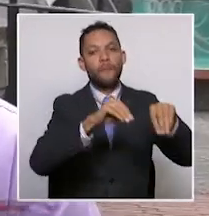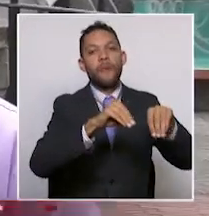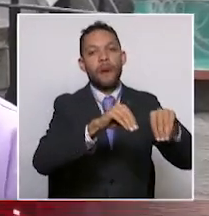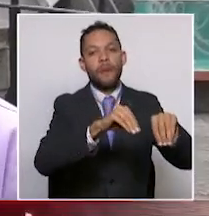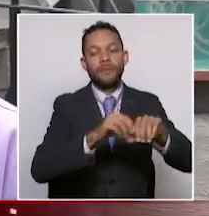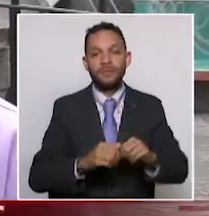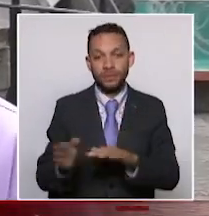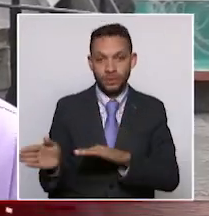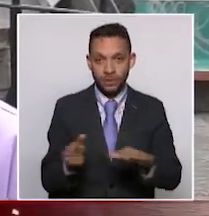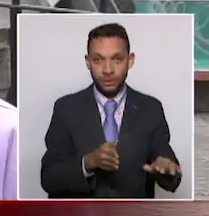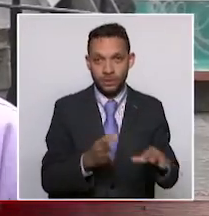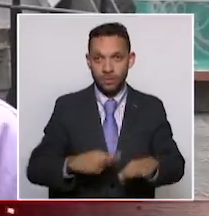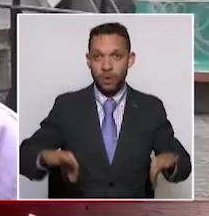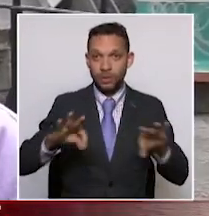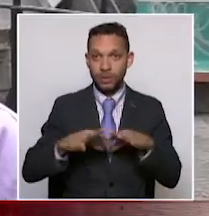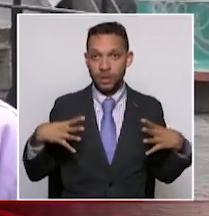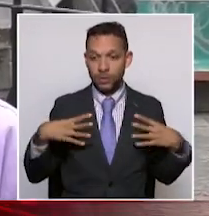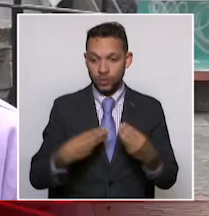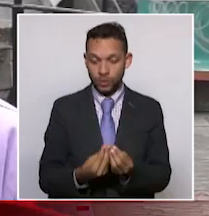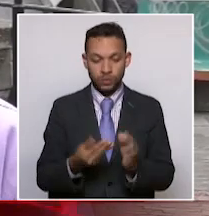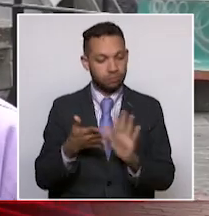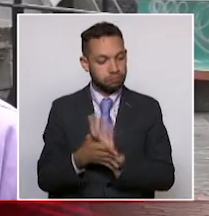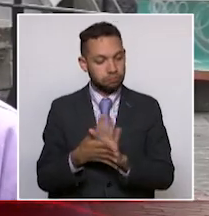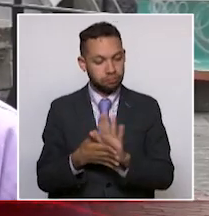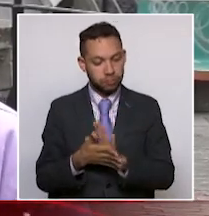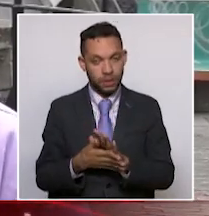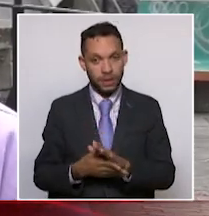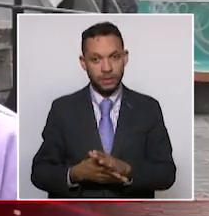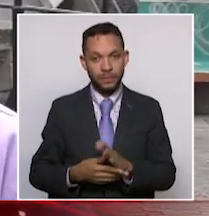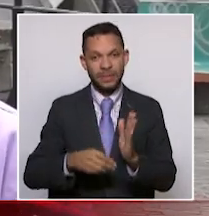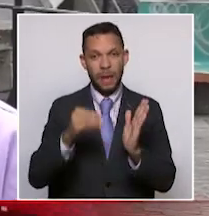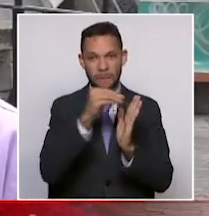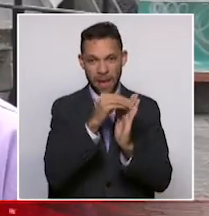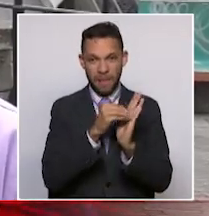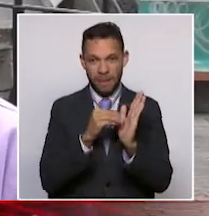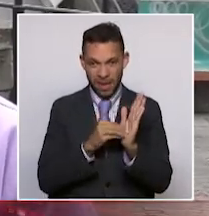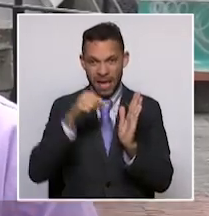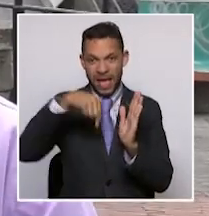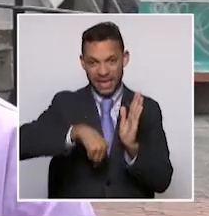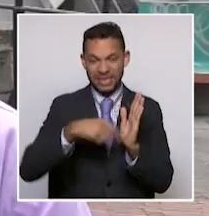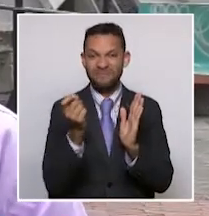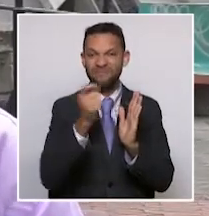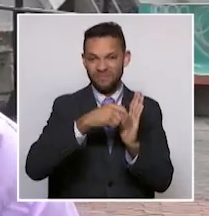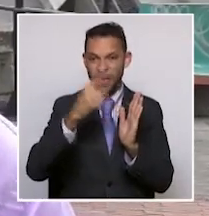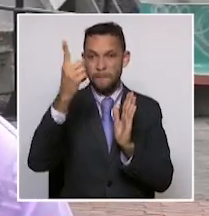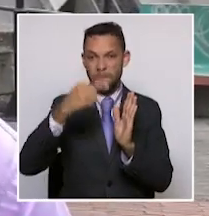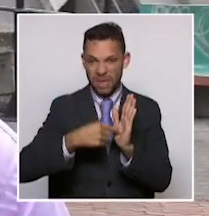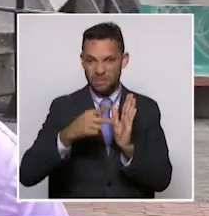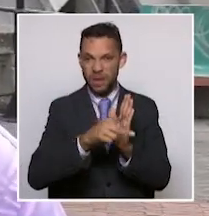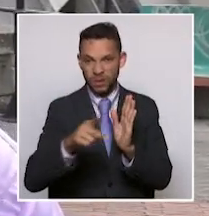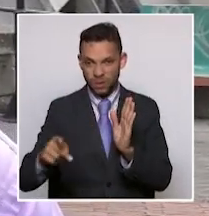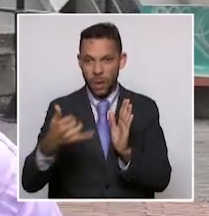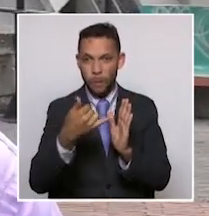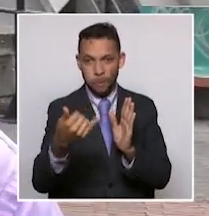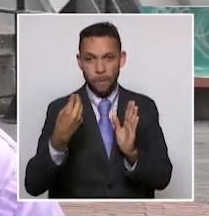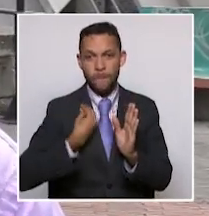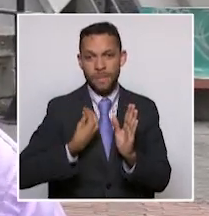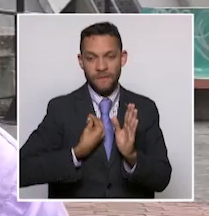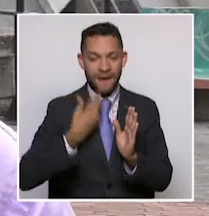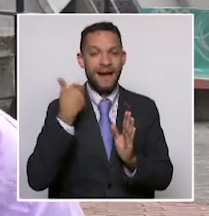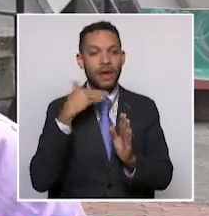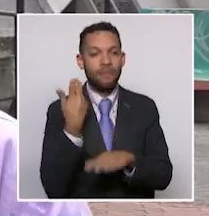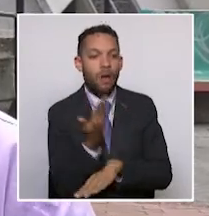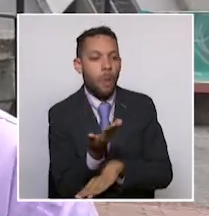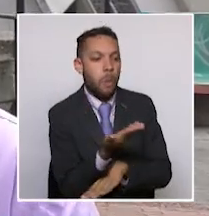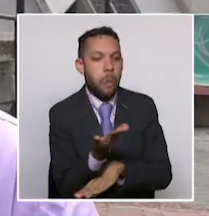que hemos consolidado, existen unas 1,000 personas en situación de calle aquí en Armenia. De